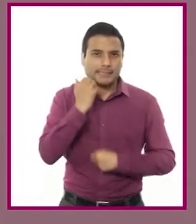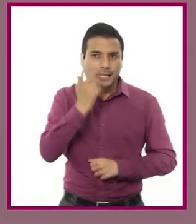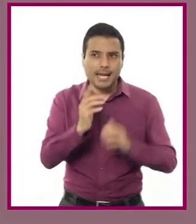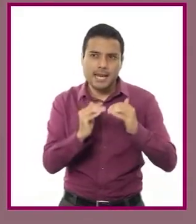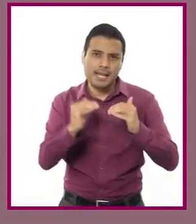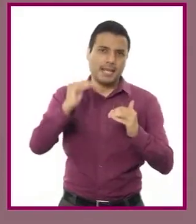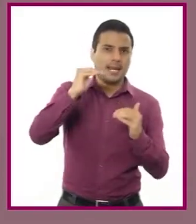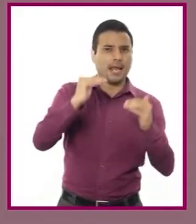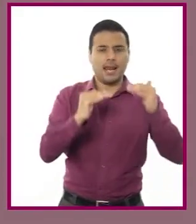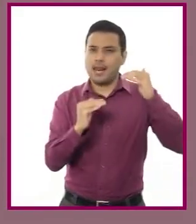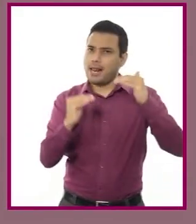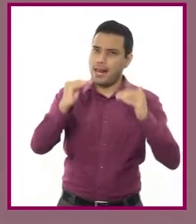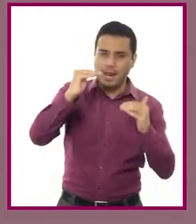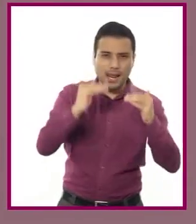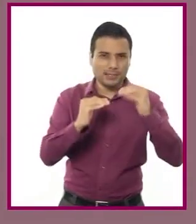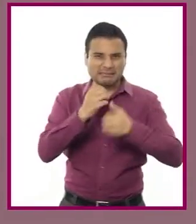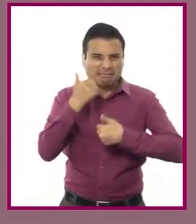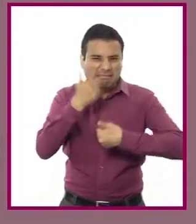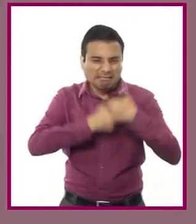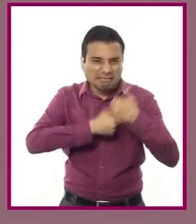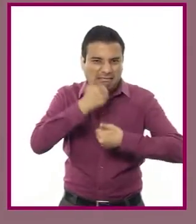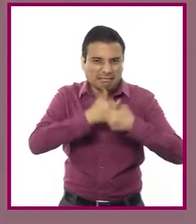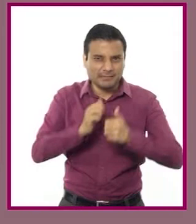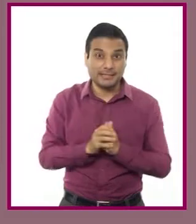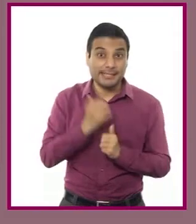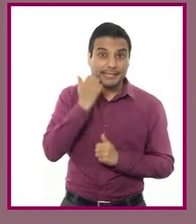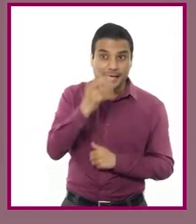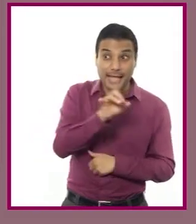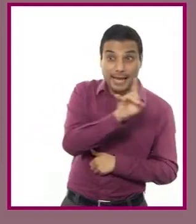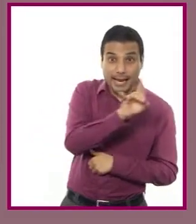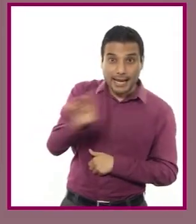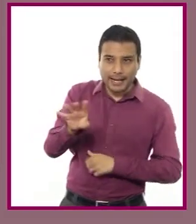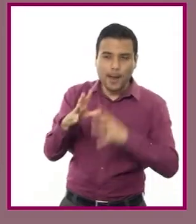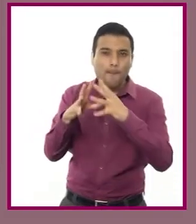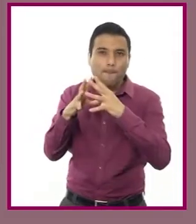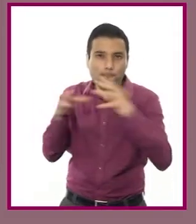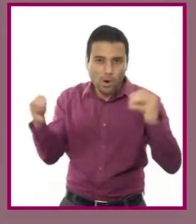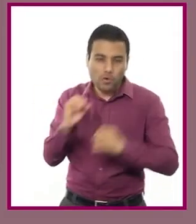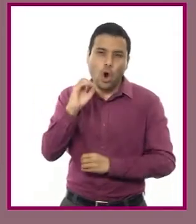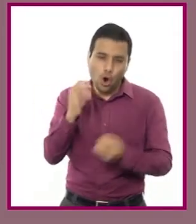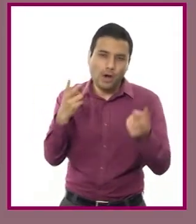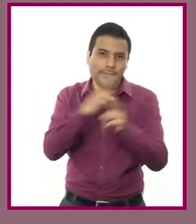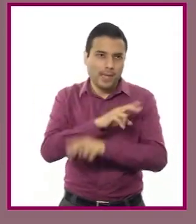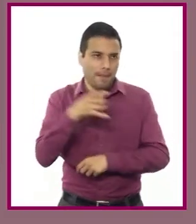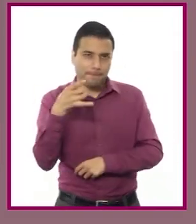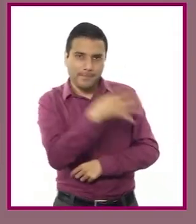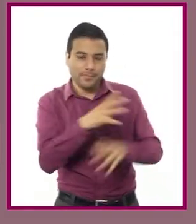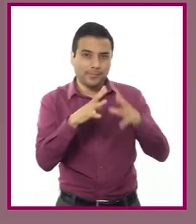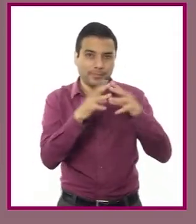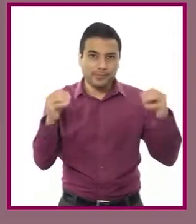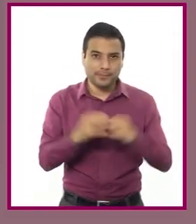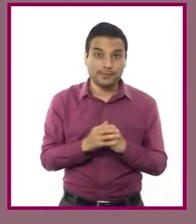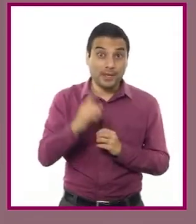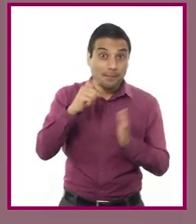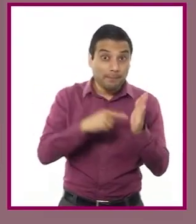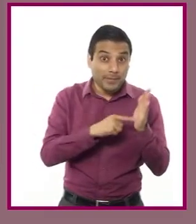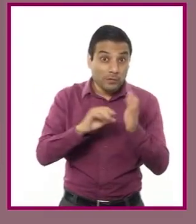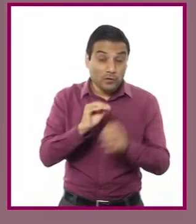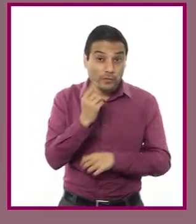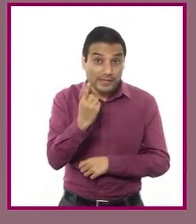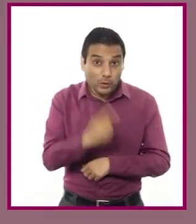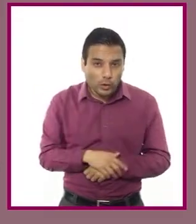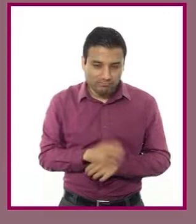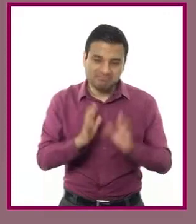a nivel mundial y esperaba que su oponente desapareciera, lo que eventualmente ocurrió en 1991 con